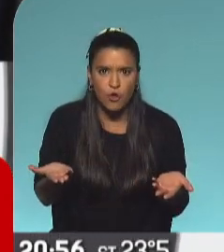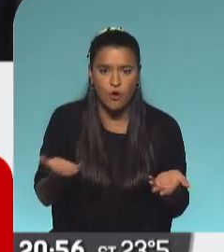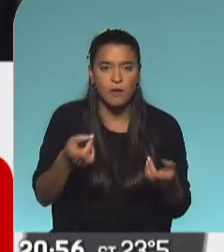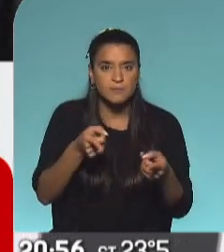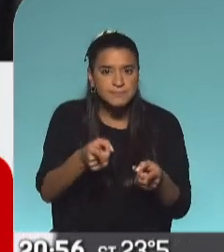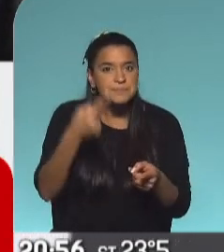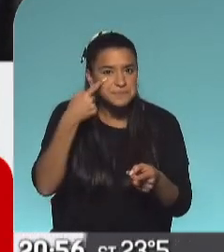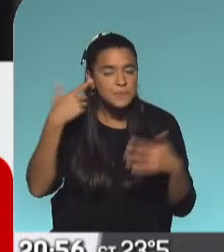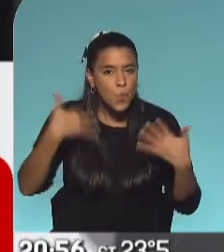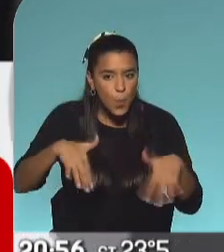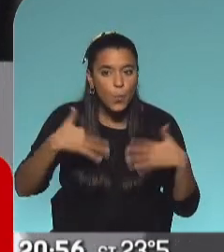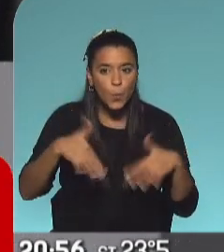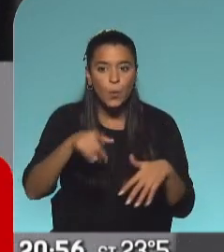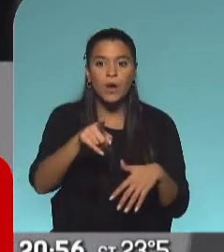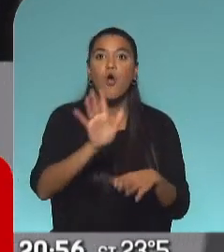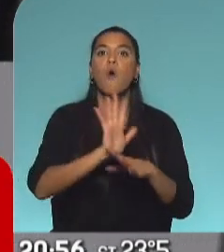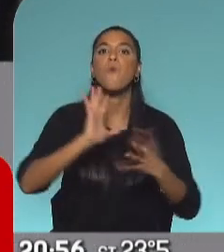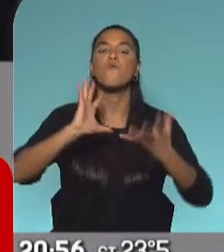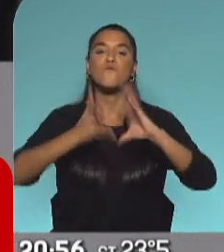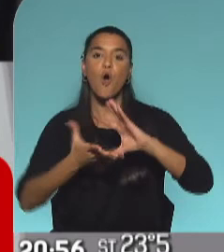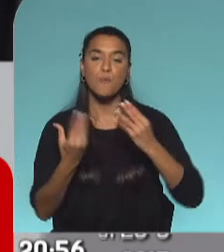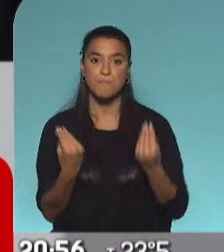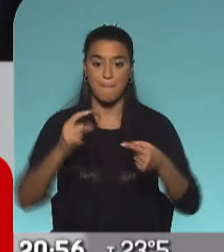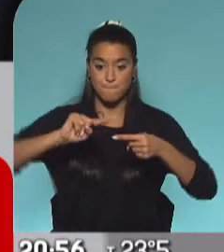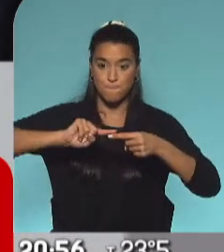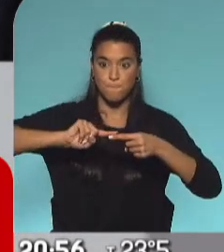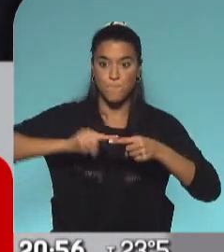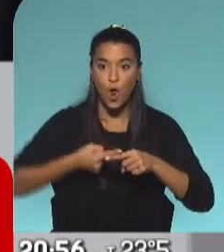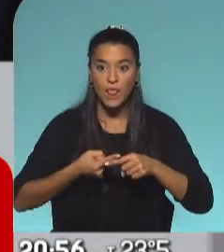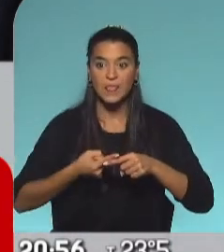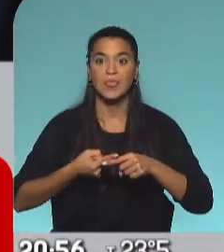que fijémonos cómo desde el punto de vista de la política